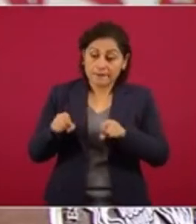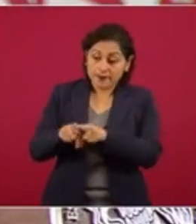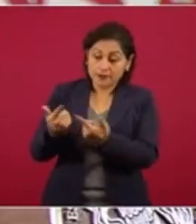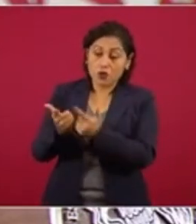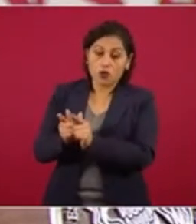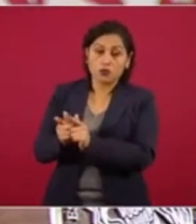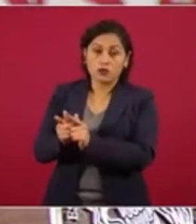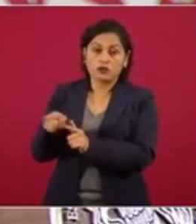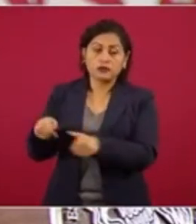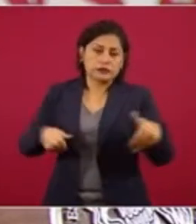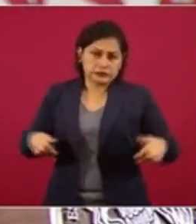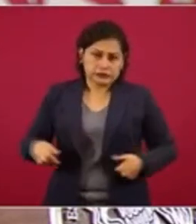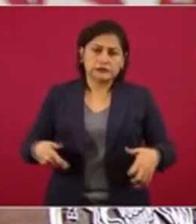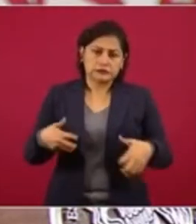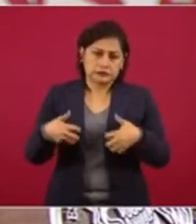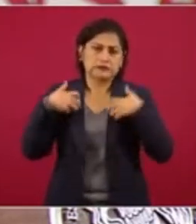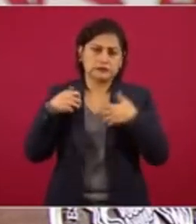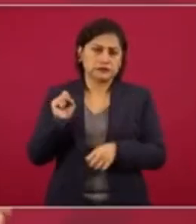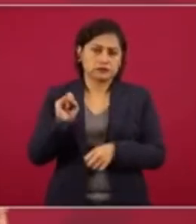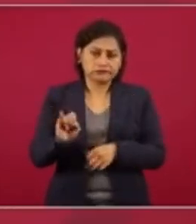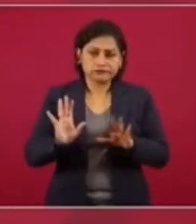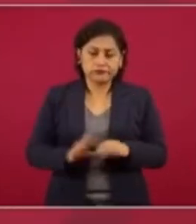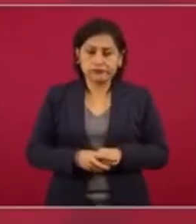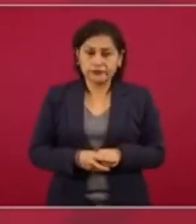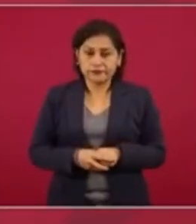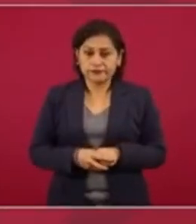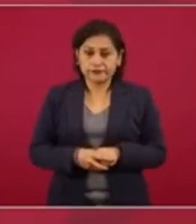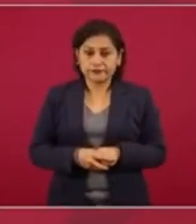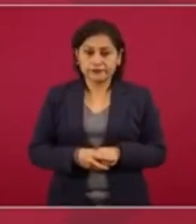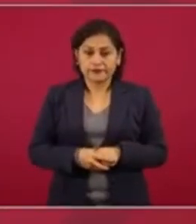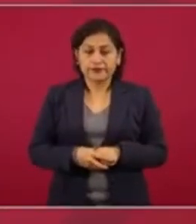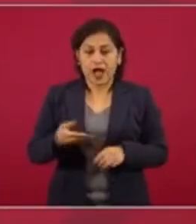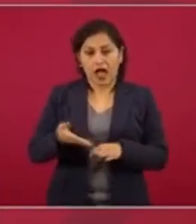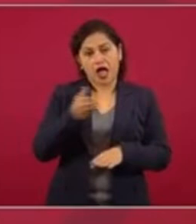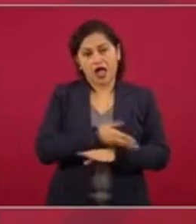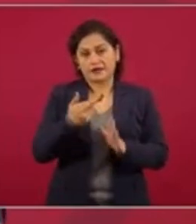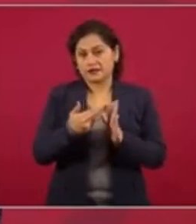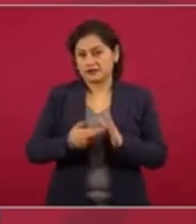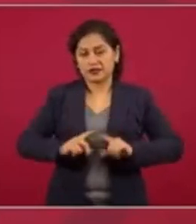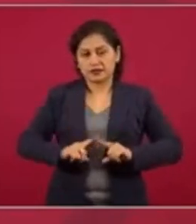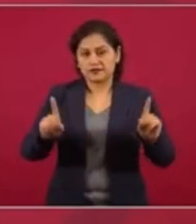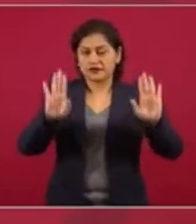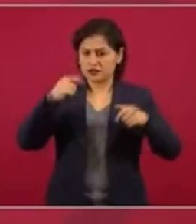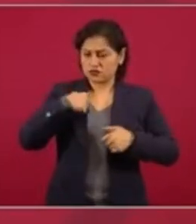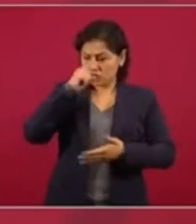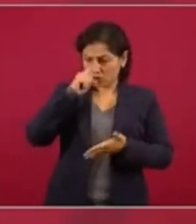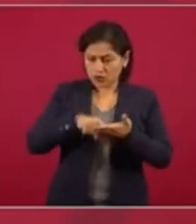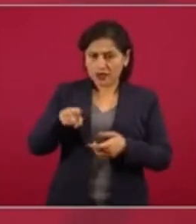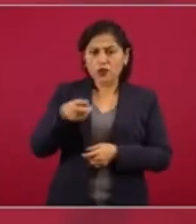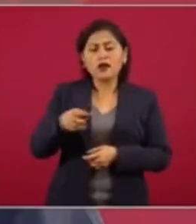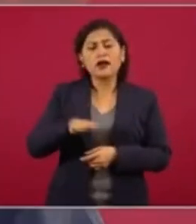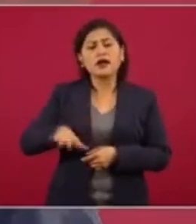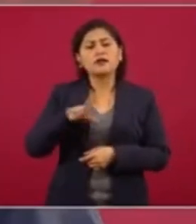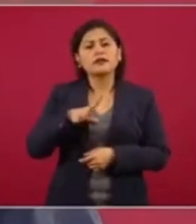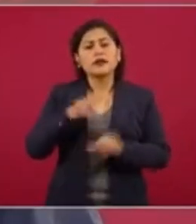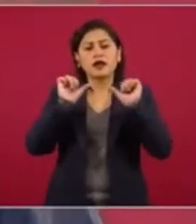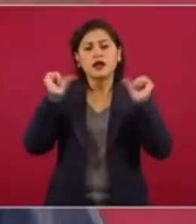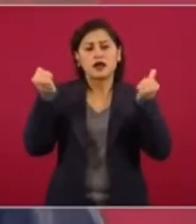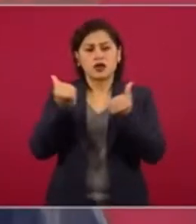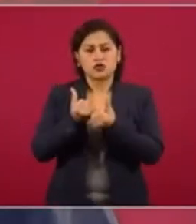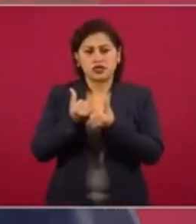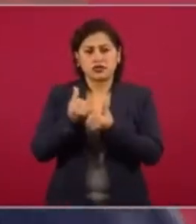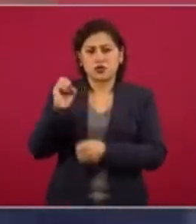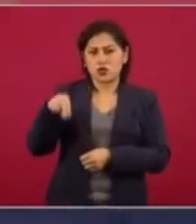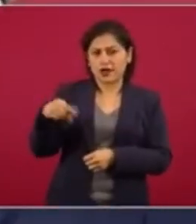organización están molestos. Y ya no son las mismas reglas. Tengo entendido de que ellos tienen una asociación de